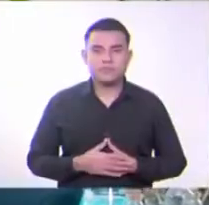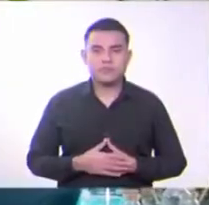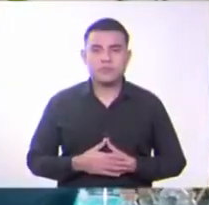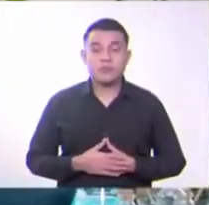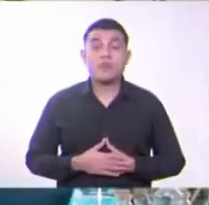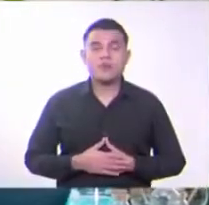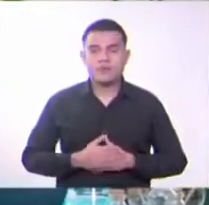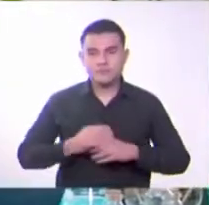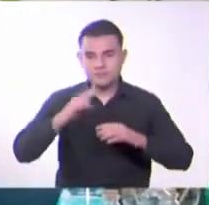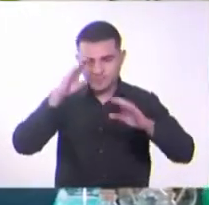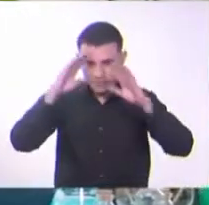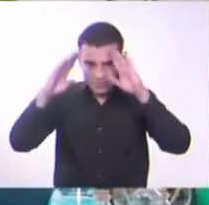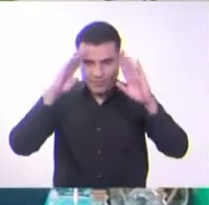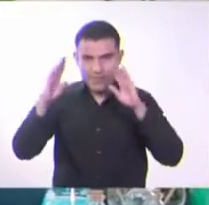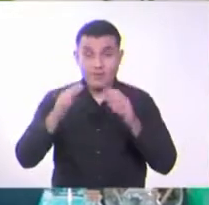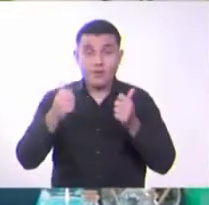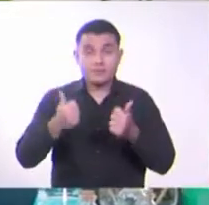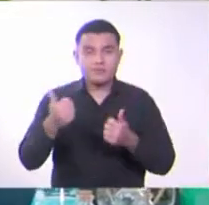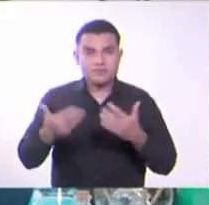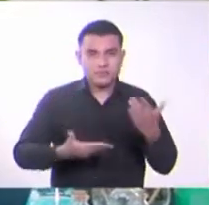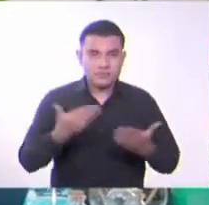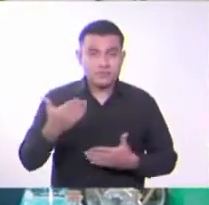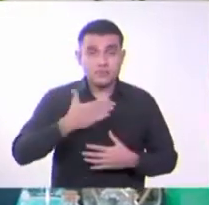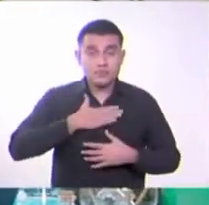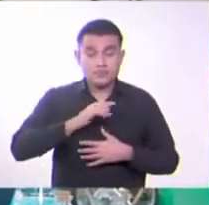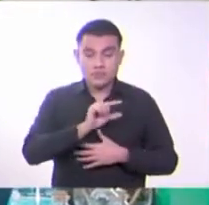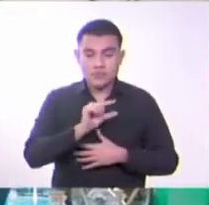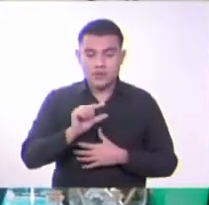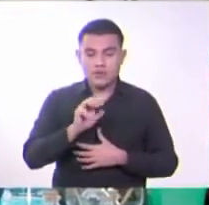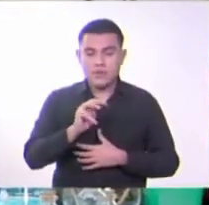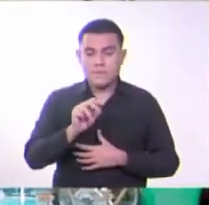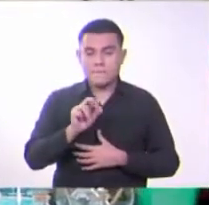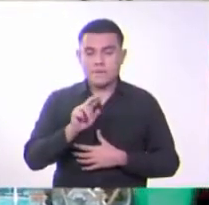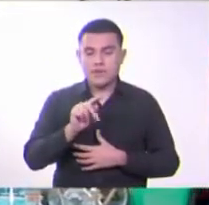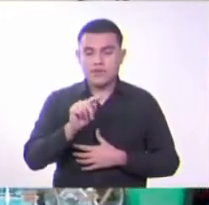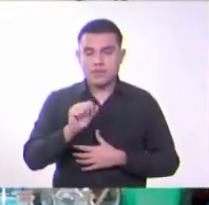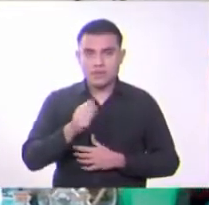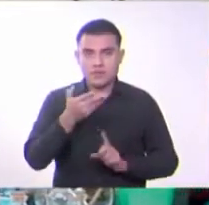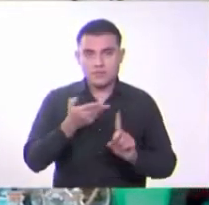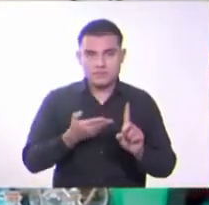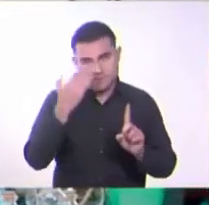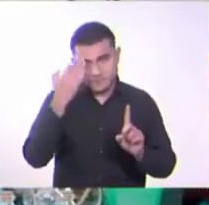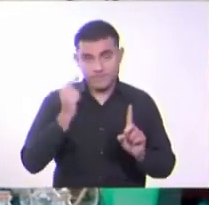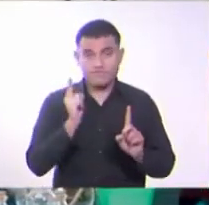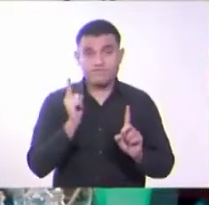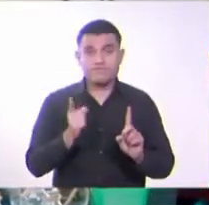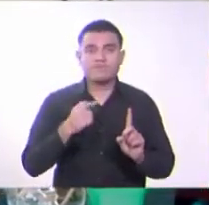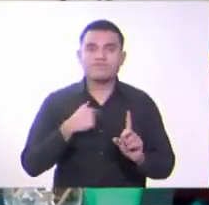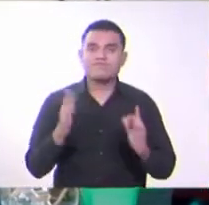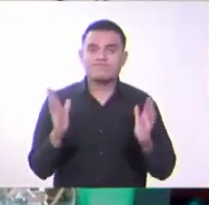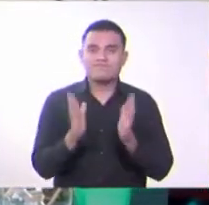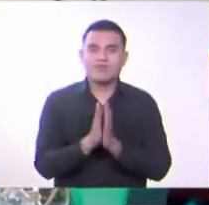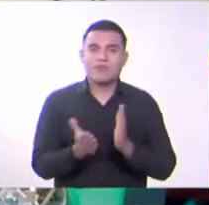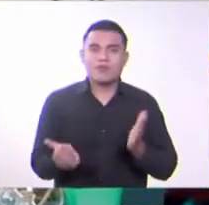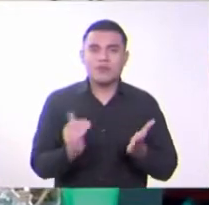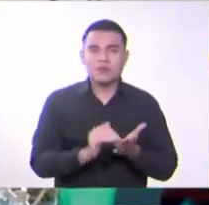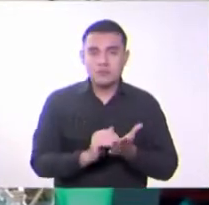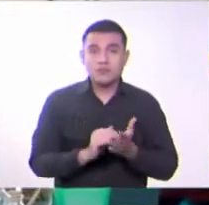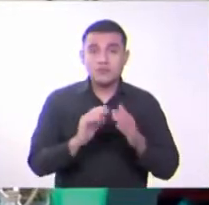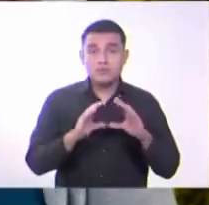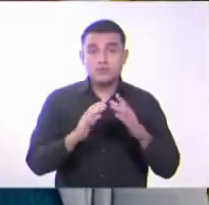Hola, bienvenidos. Mi nombre es Marta y ahora les pido que me acompañen a ver nuevamente una clase de